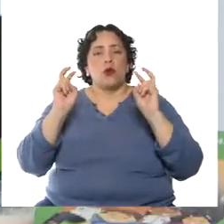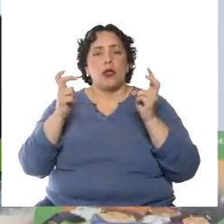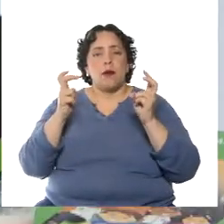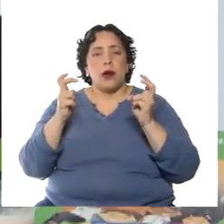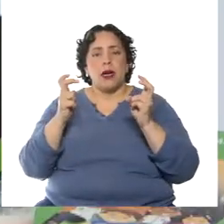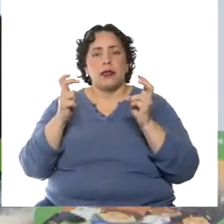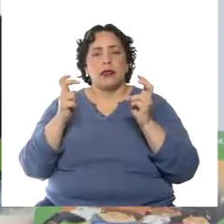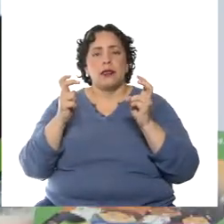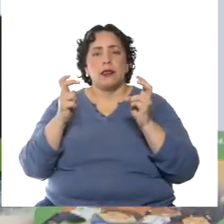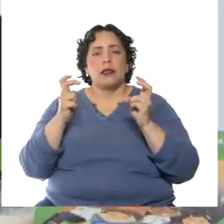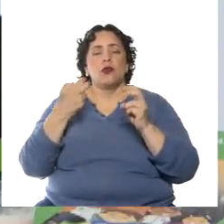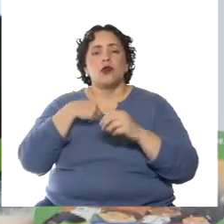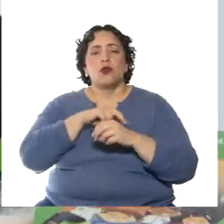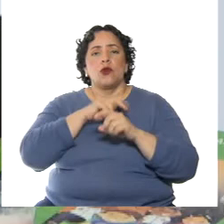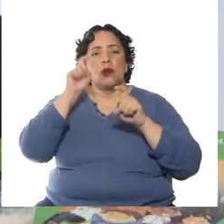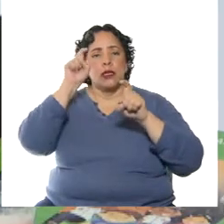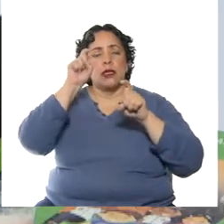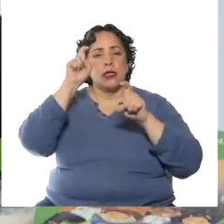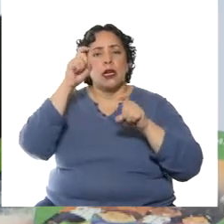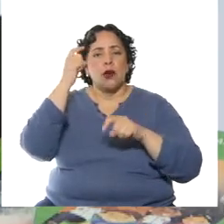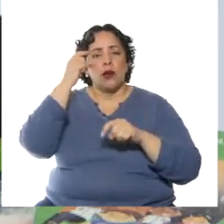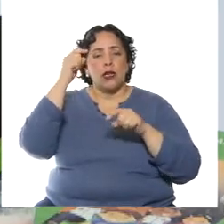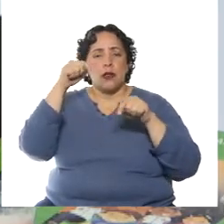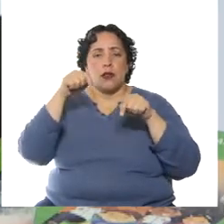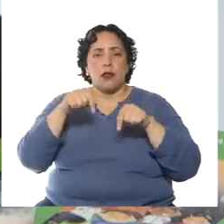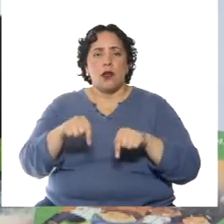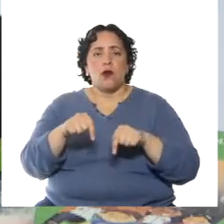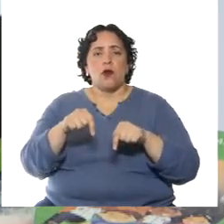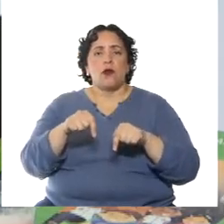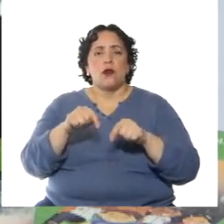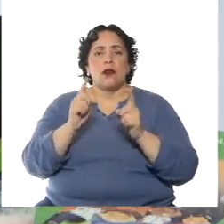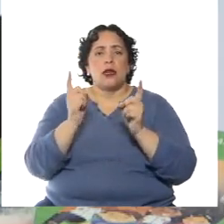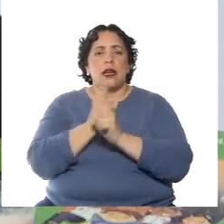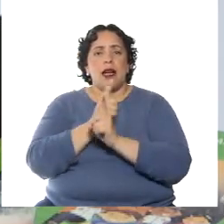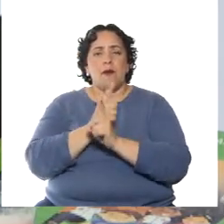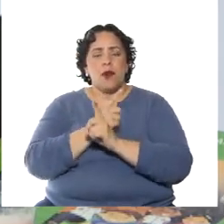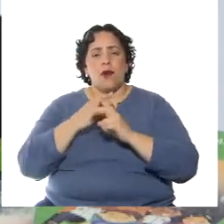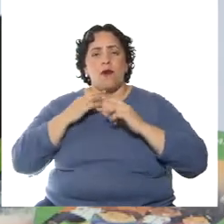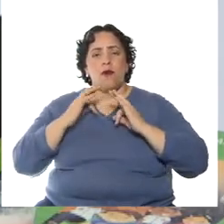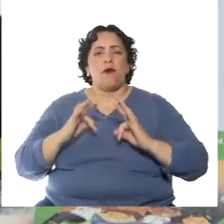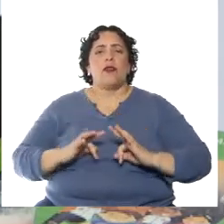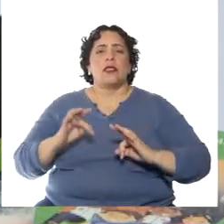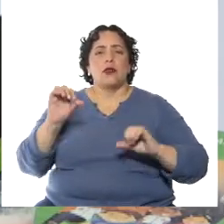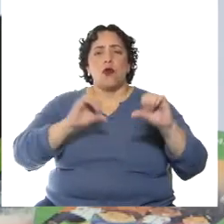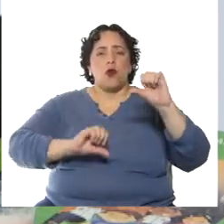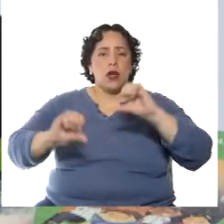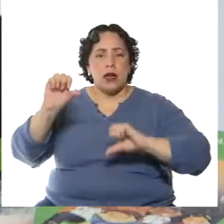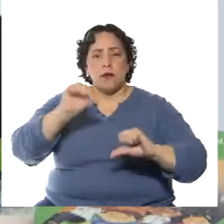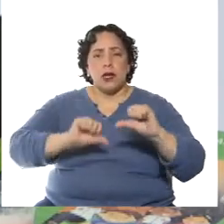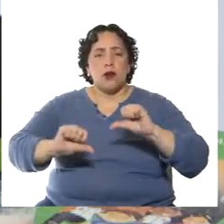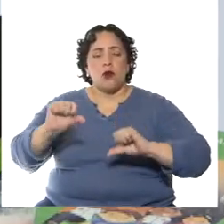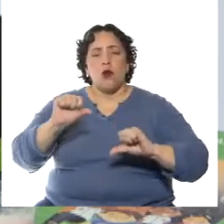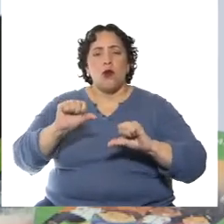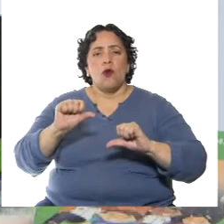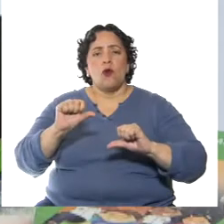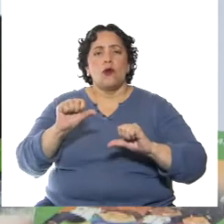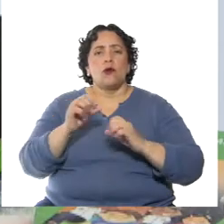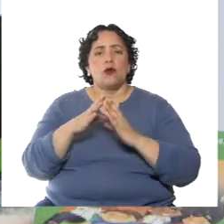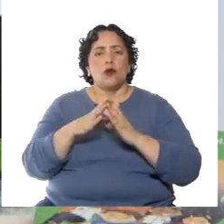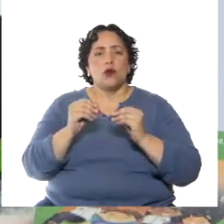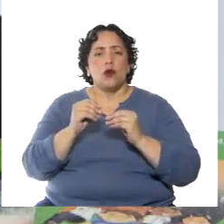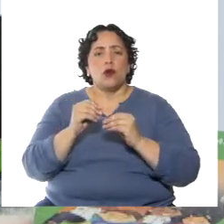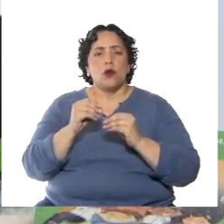temas que hemos dado el día de hoy, tanto lo que es esos cambios físicos y químicos, como es el método científico,